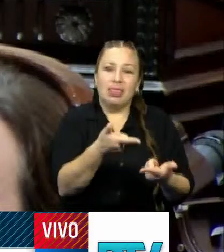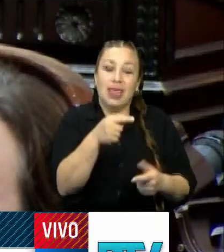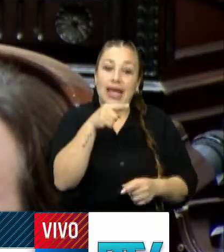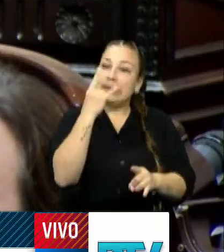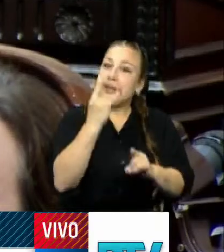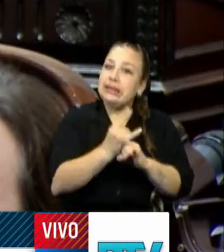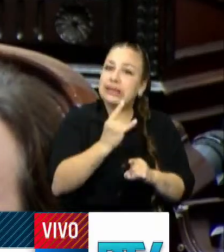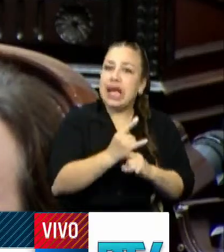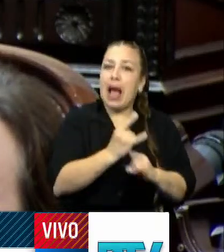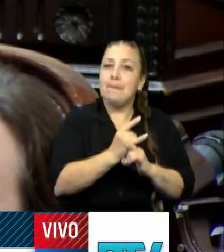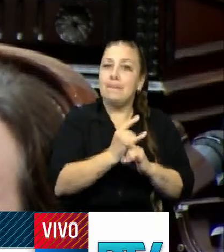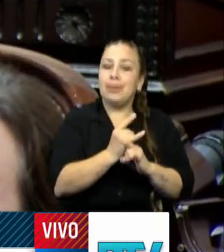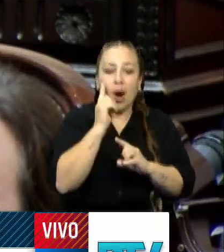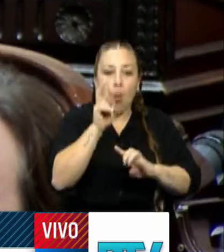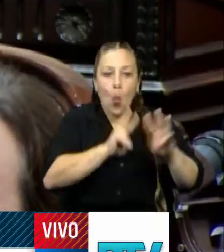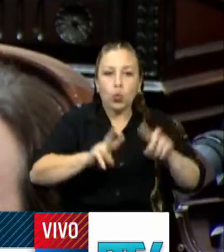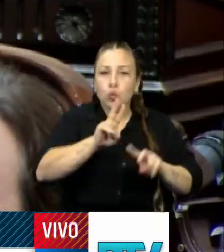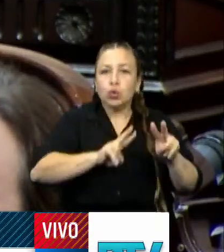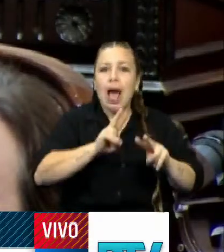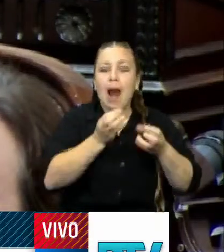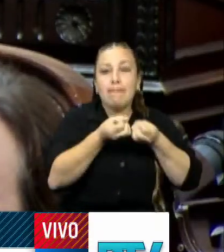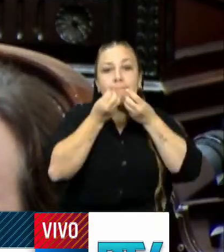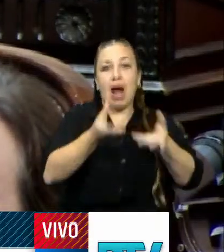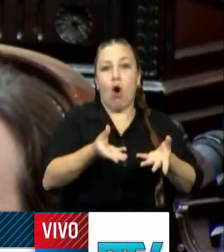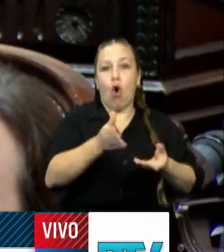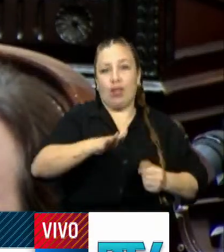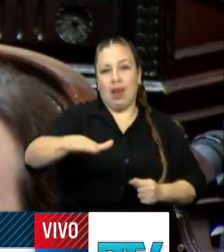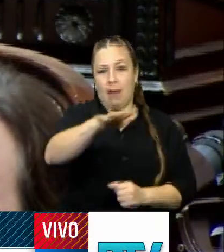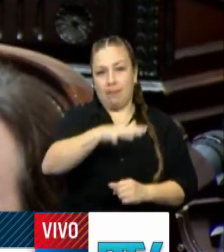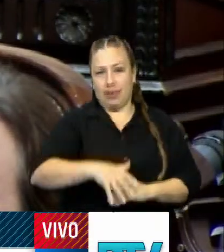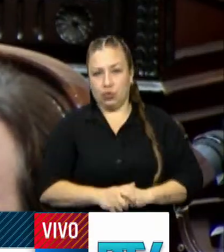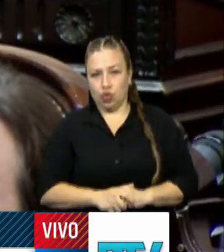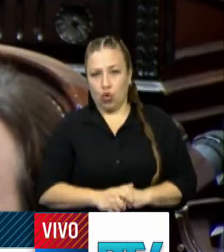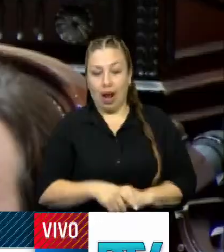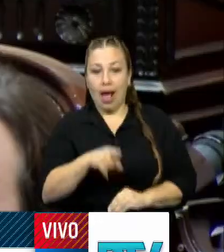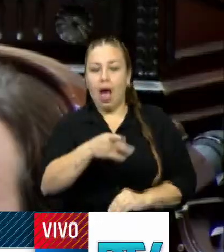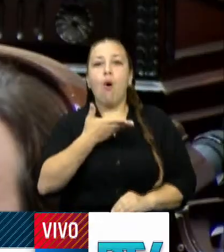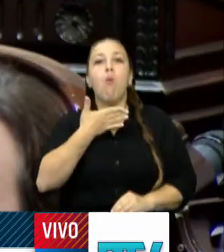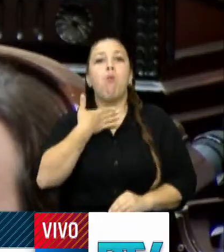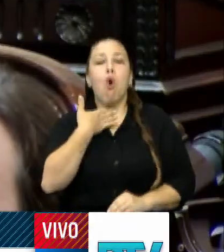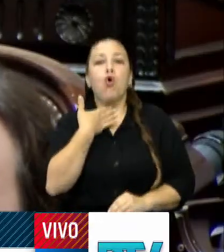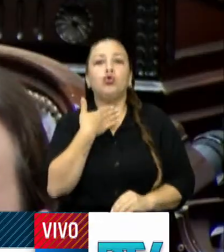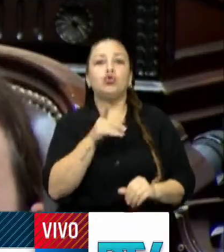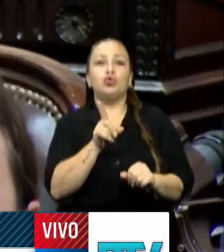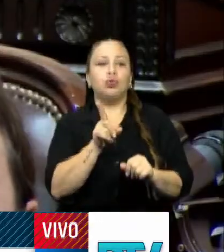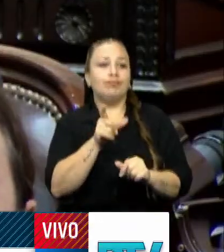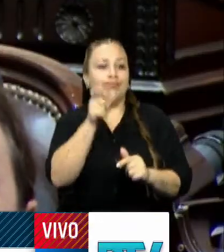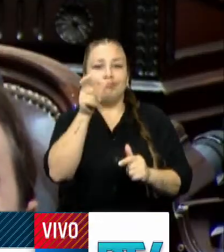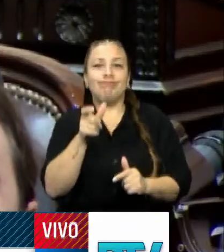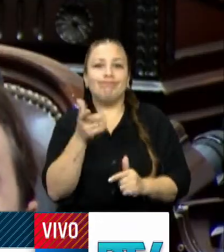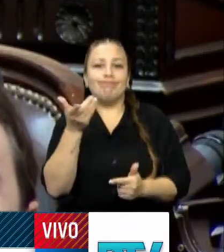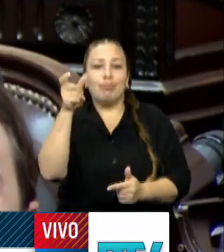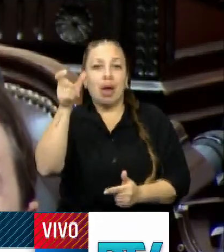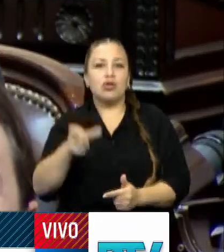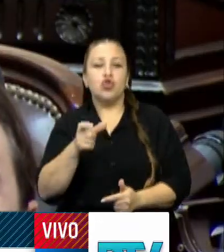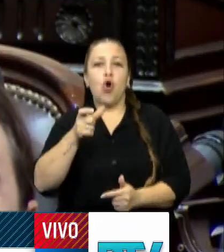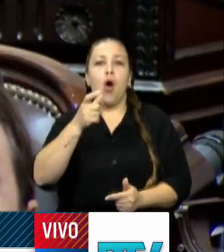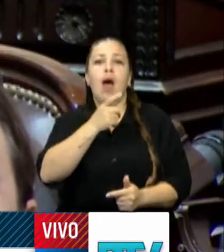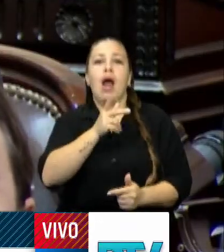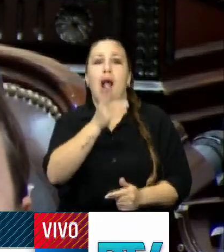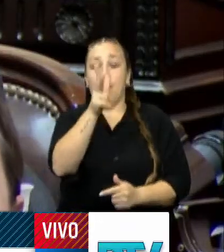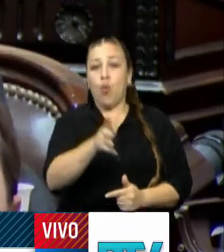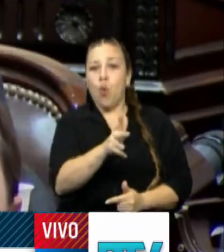misma busque el bien común. La voz del pastor se ha callado. Sus acciones y